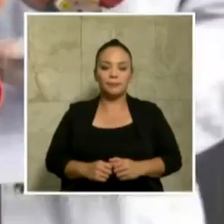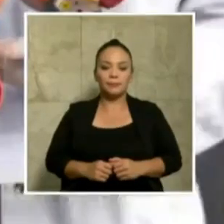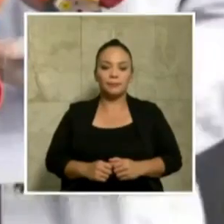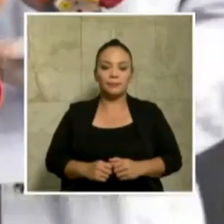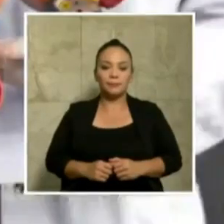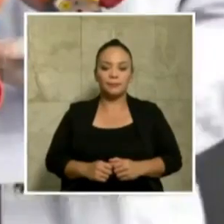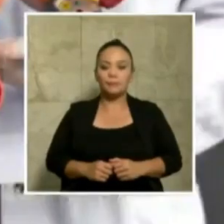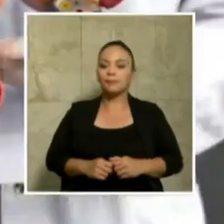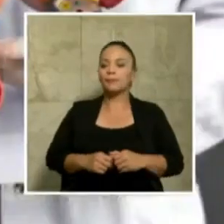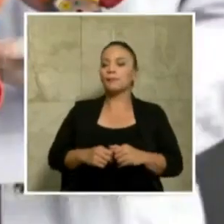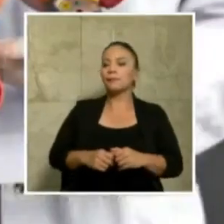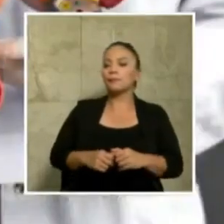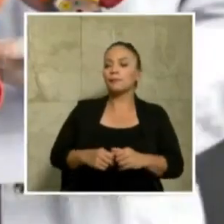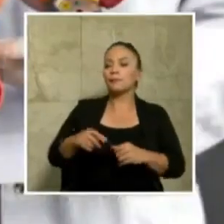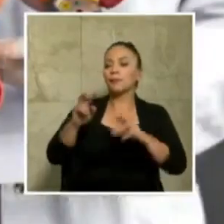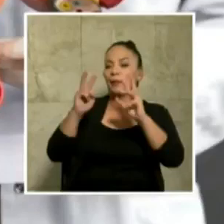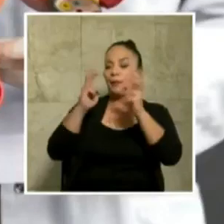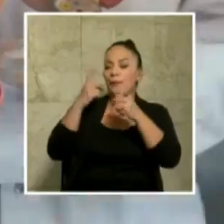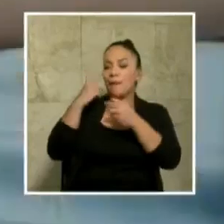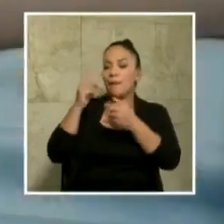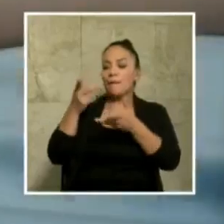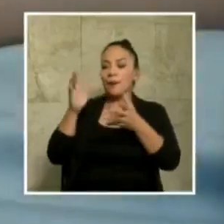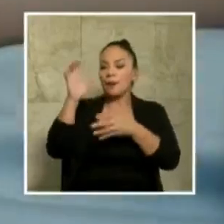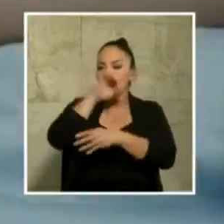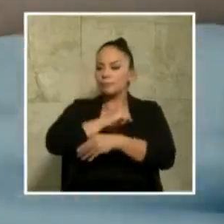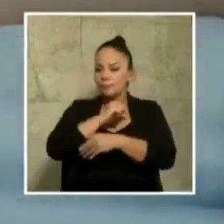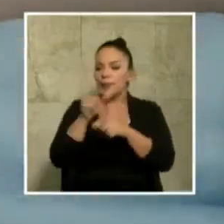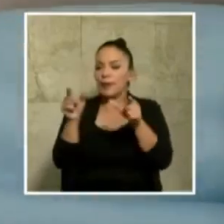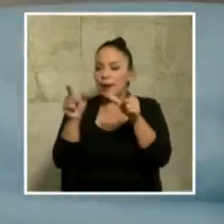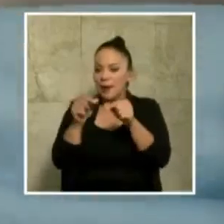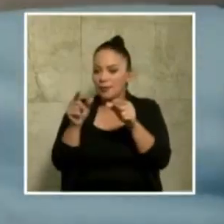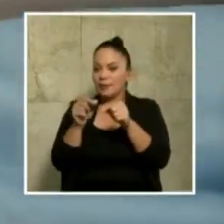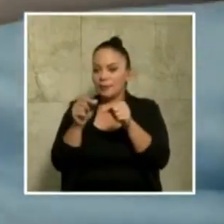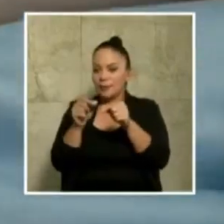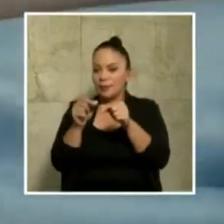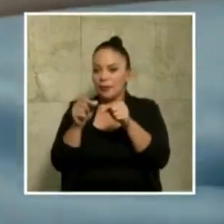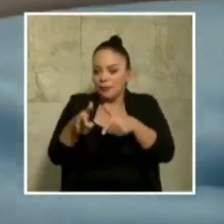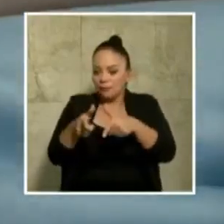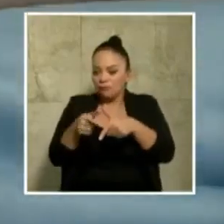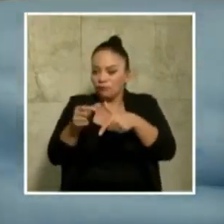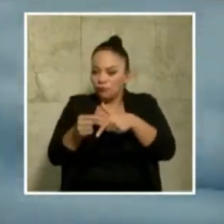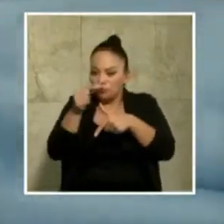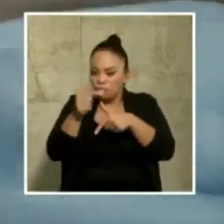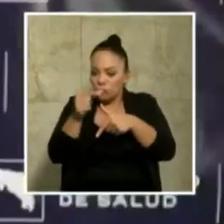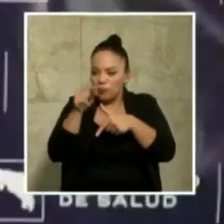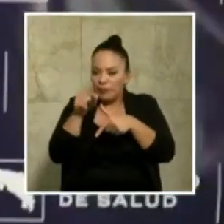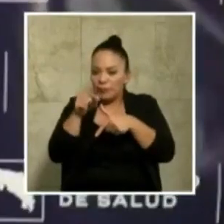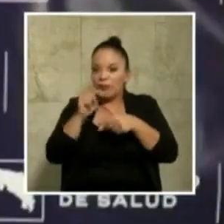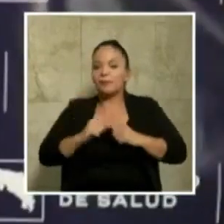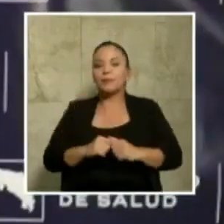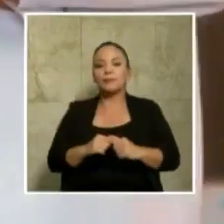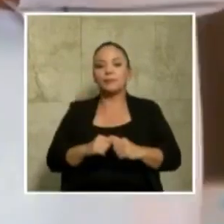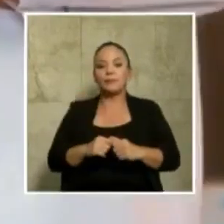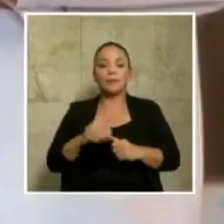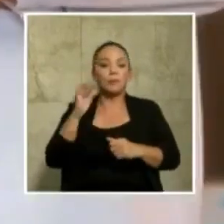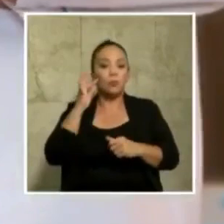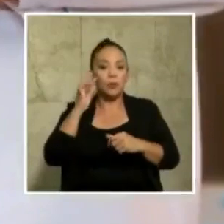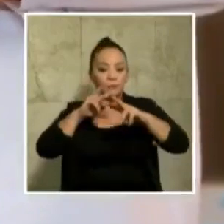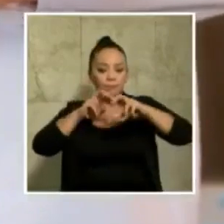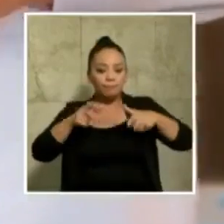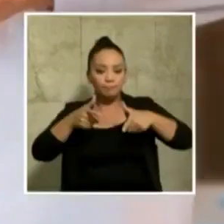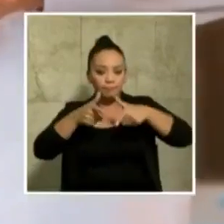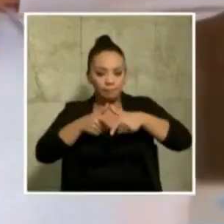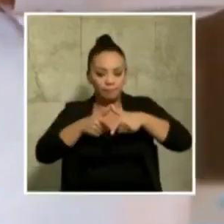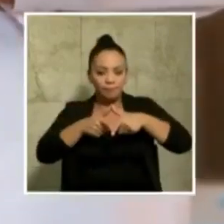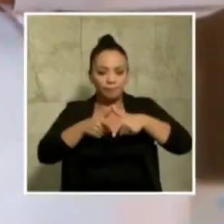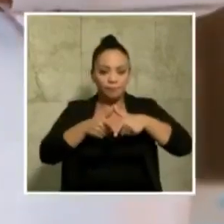para detectar el cáncer de cérvix. En la actualidad, las mujeres se realizan la conocida prueba de Papanicolaou, la cual, cuando resulta positiva,